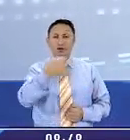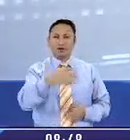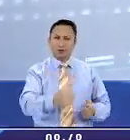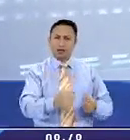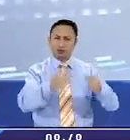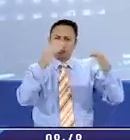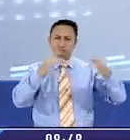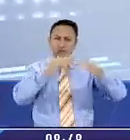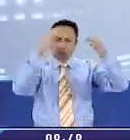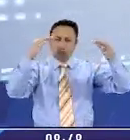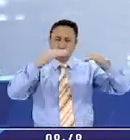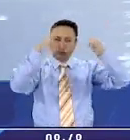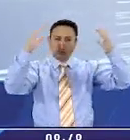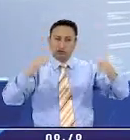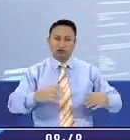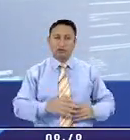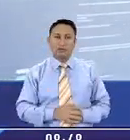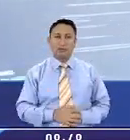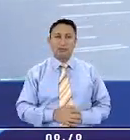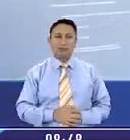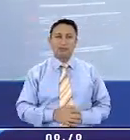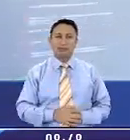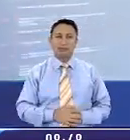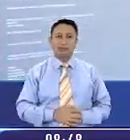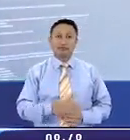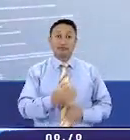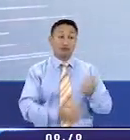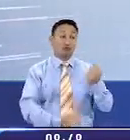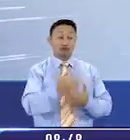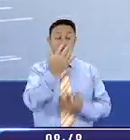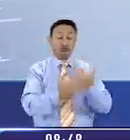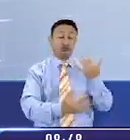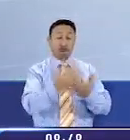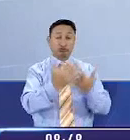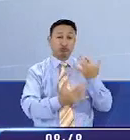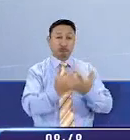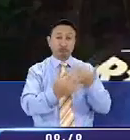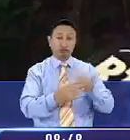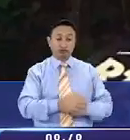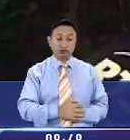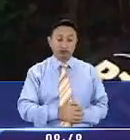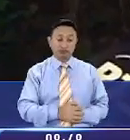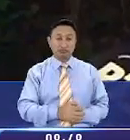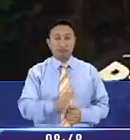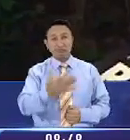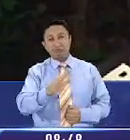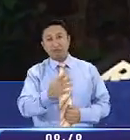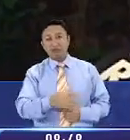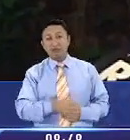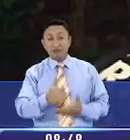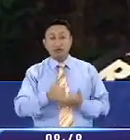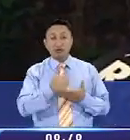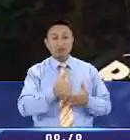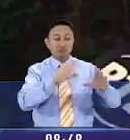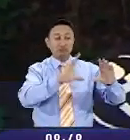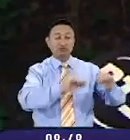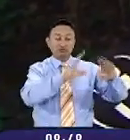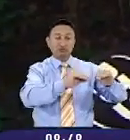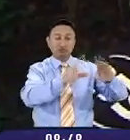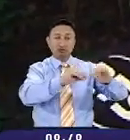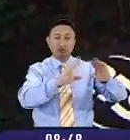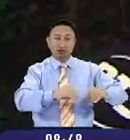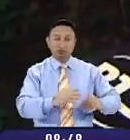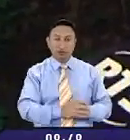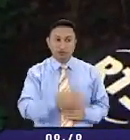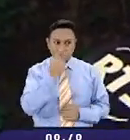salió para arriba. Estaba la llama bien alta, donde se procedió a medio como apagarlas un poco. Y ahí donde